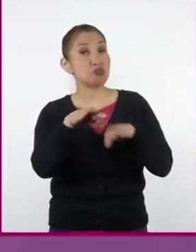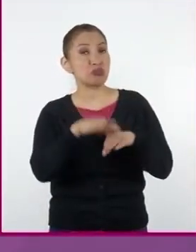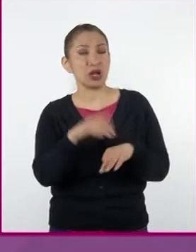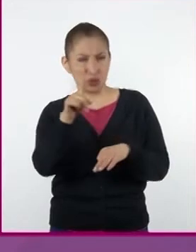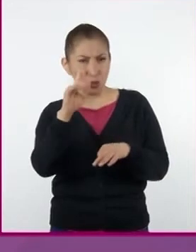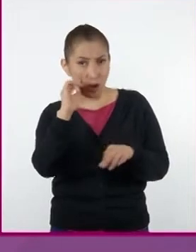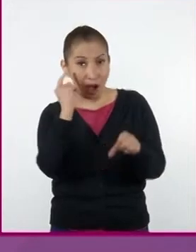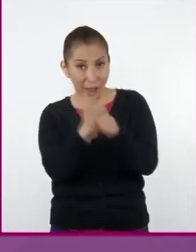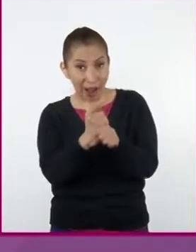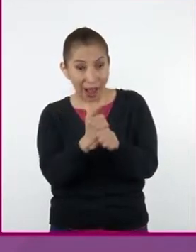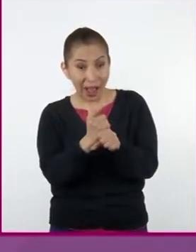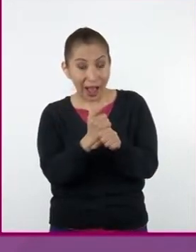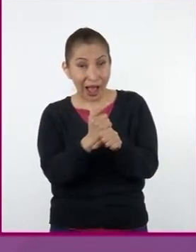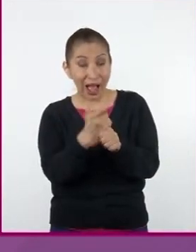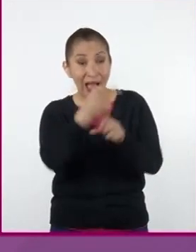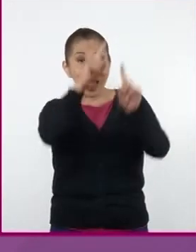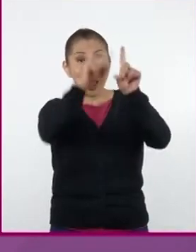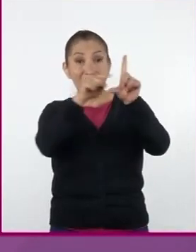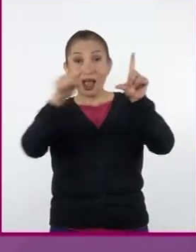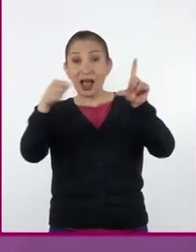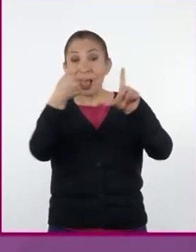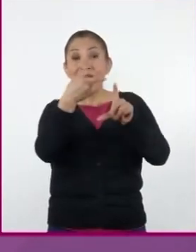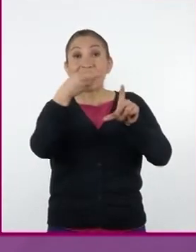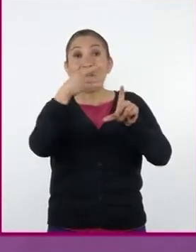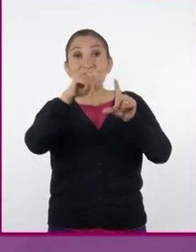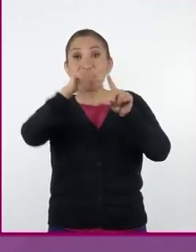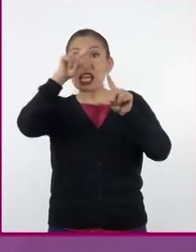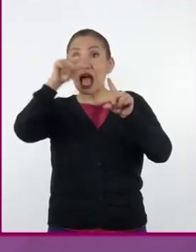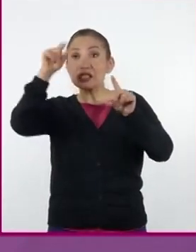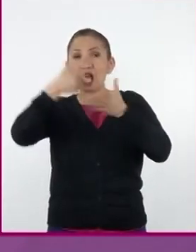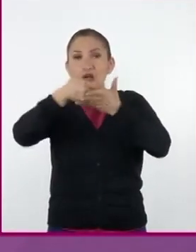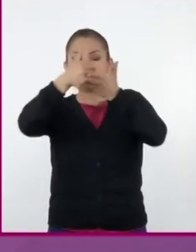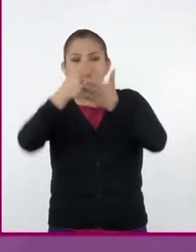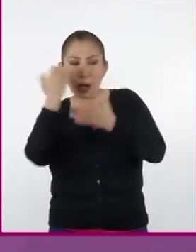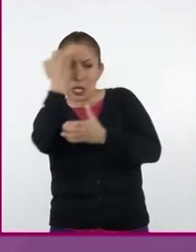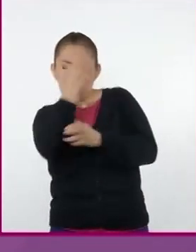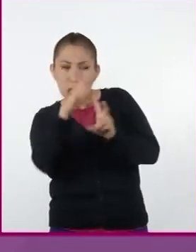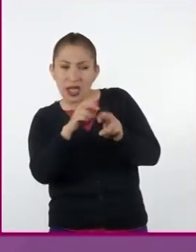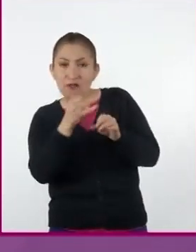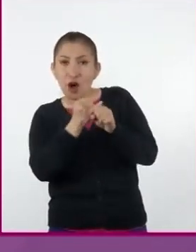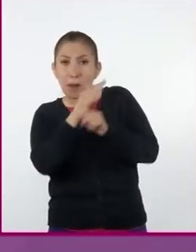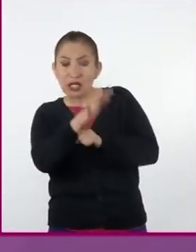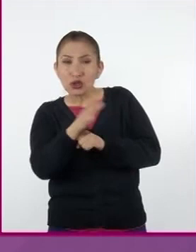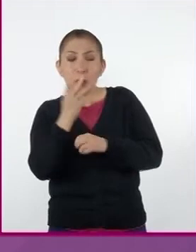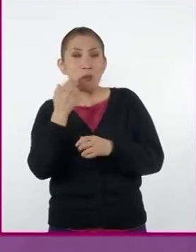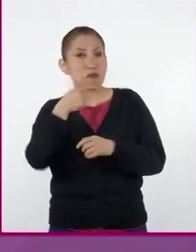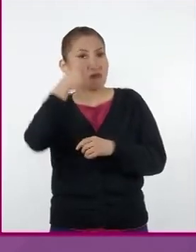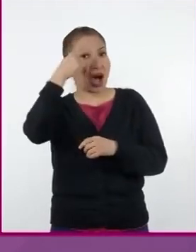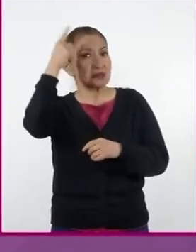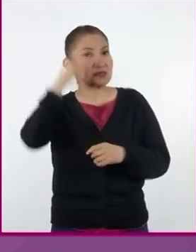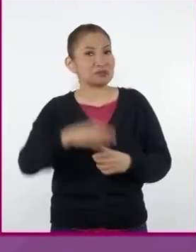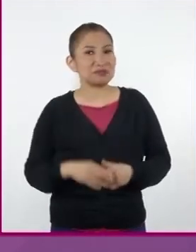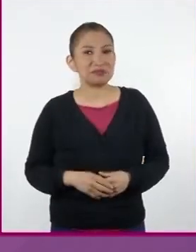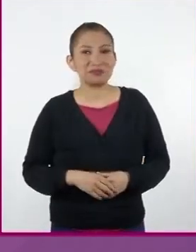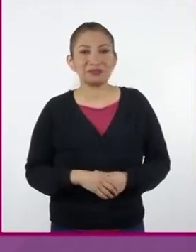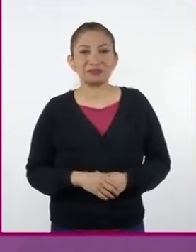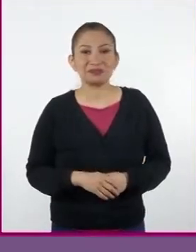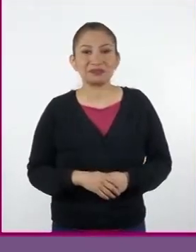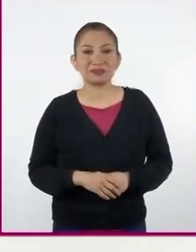das cuenta? Las gráficas nos facilitan el análisis de la información.